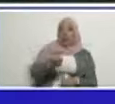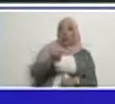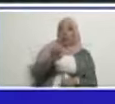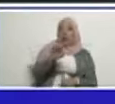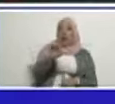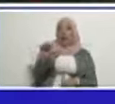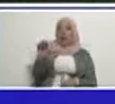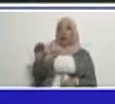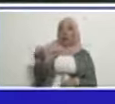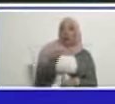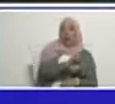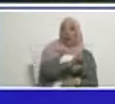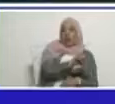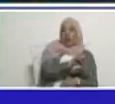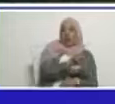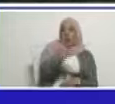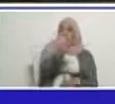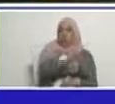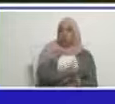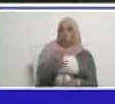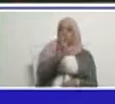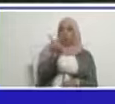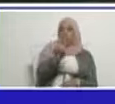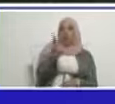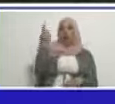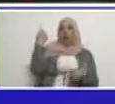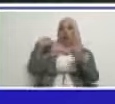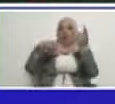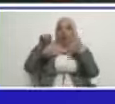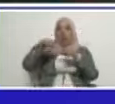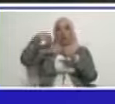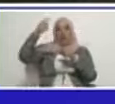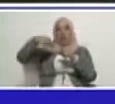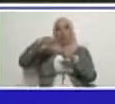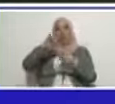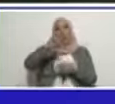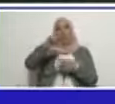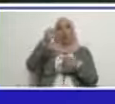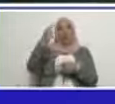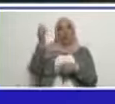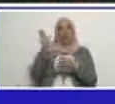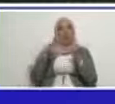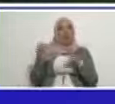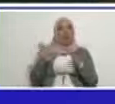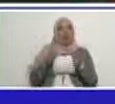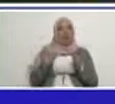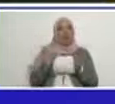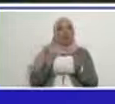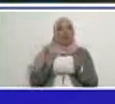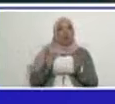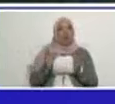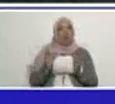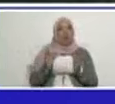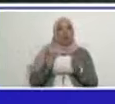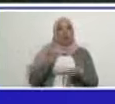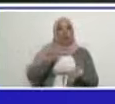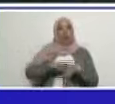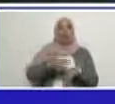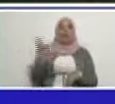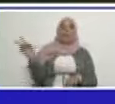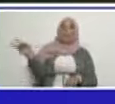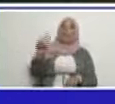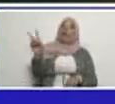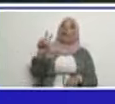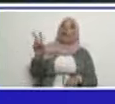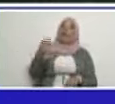lanzar el festival de video el próximo lunes 11 de marzo y se llama Venezuela